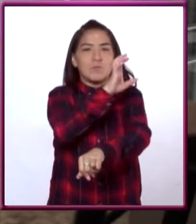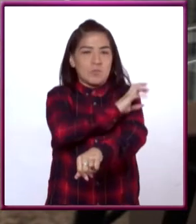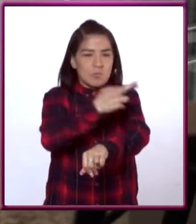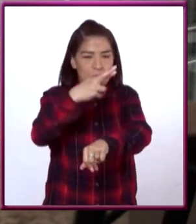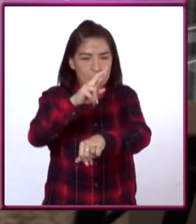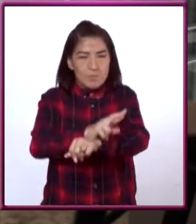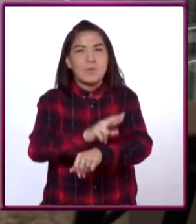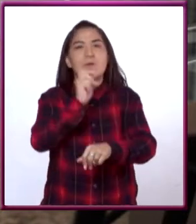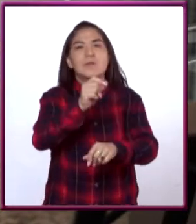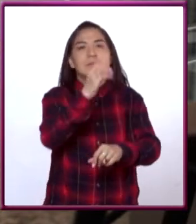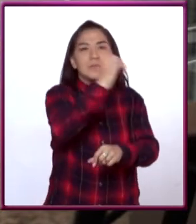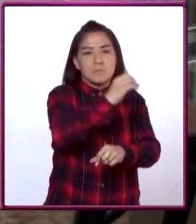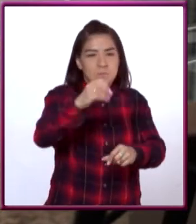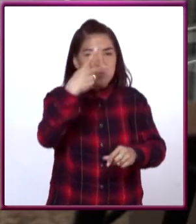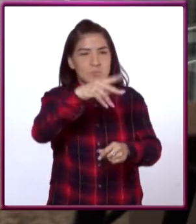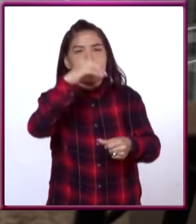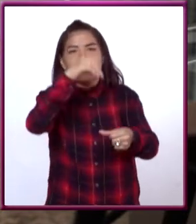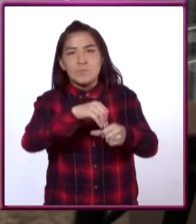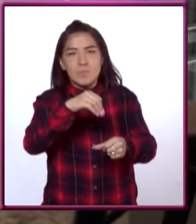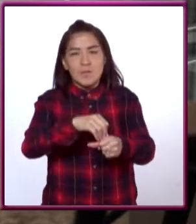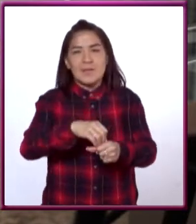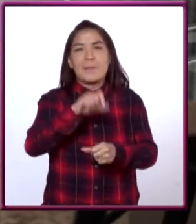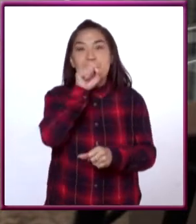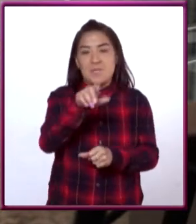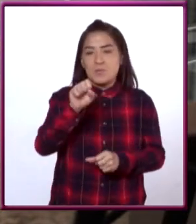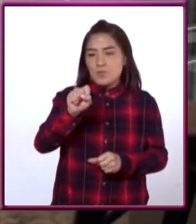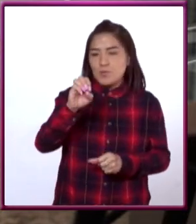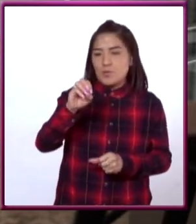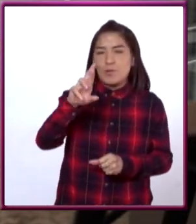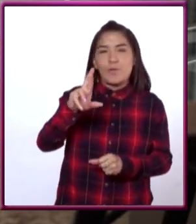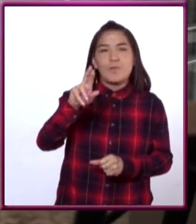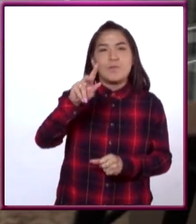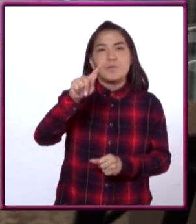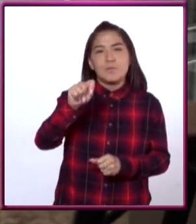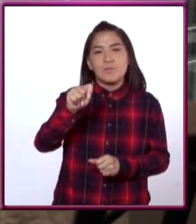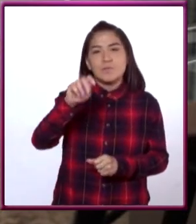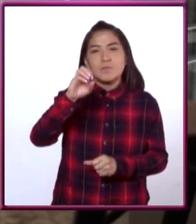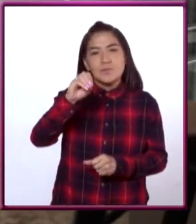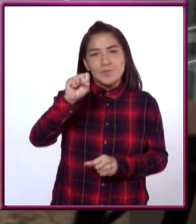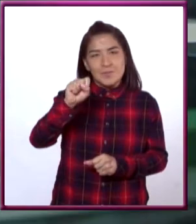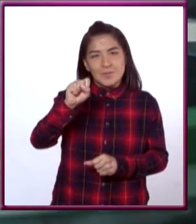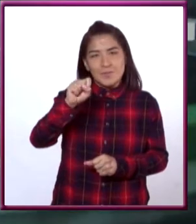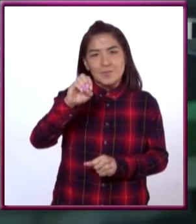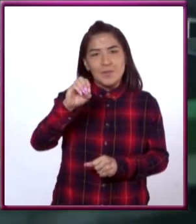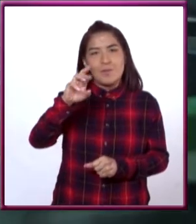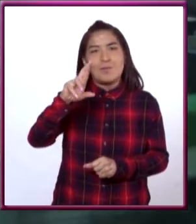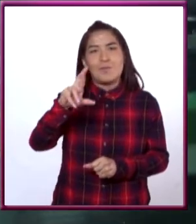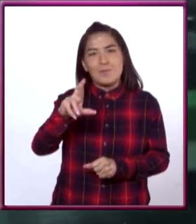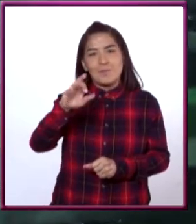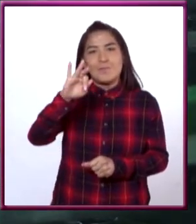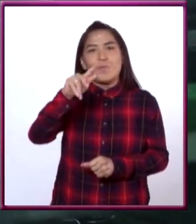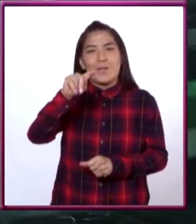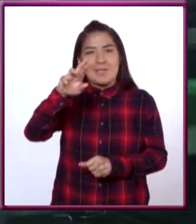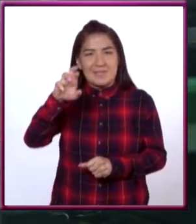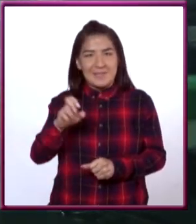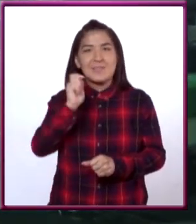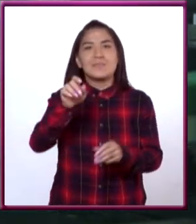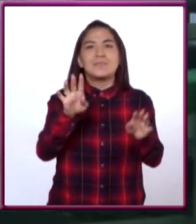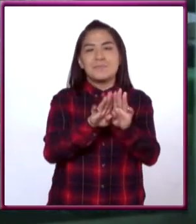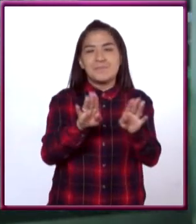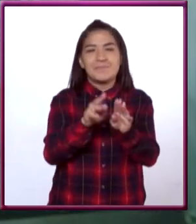coordenadas se obtienen a través principalmente de software. Esa es una manufactura asistida por software, la cual nos permite